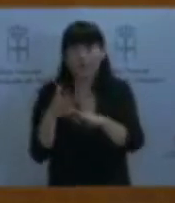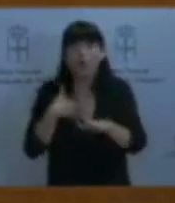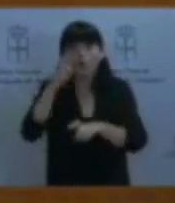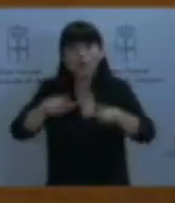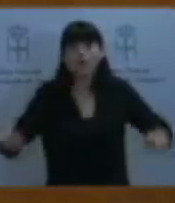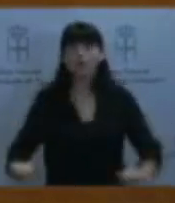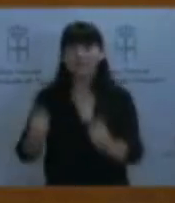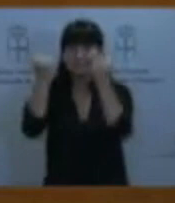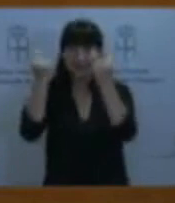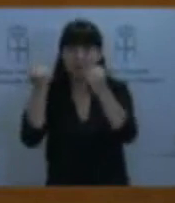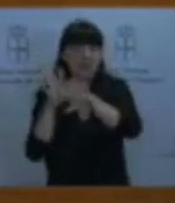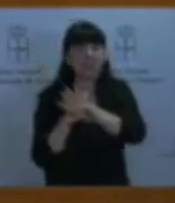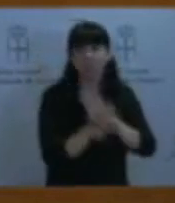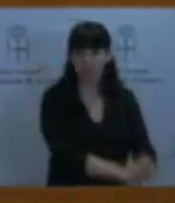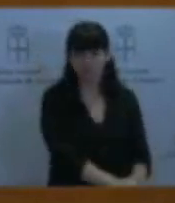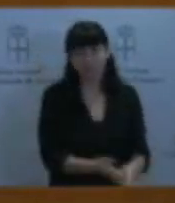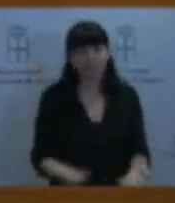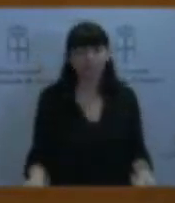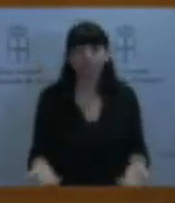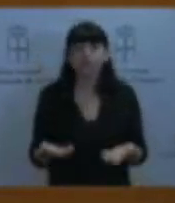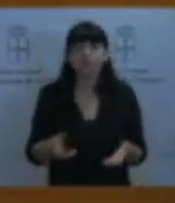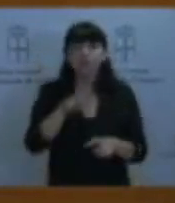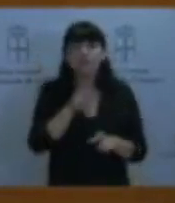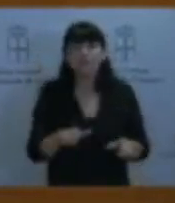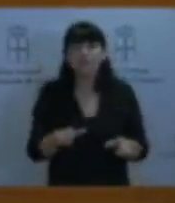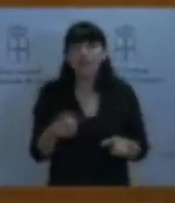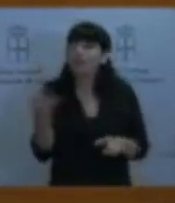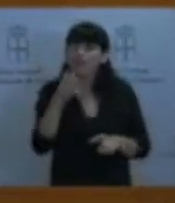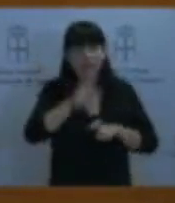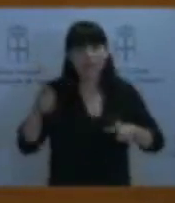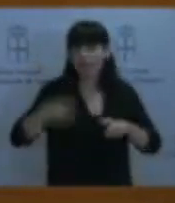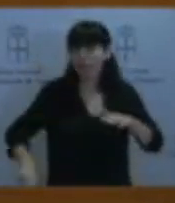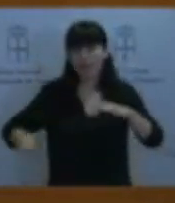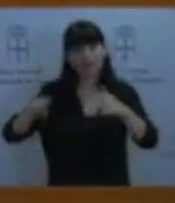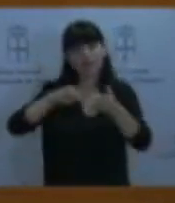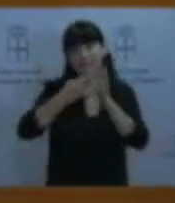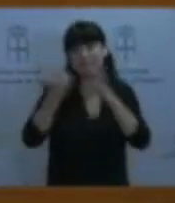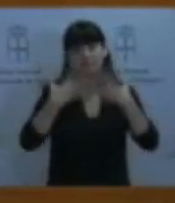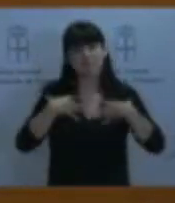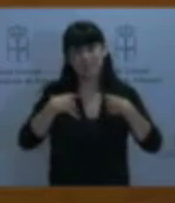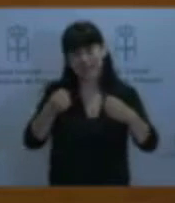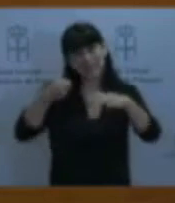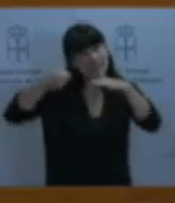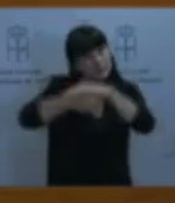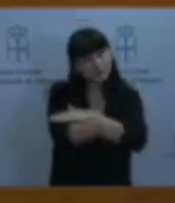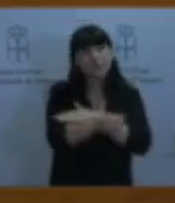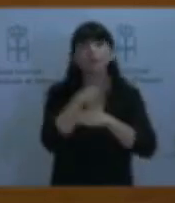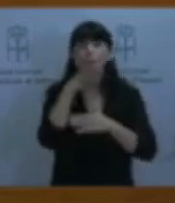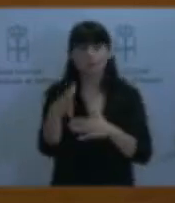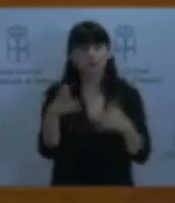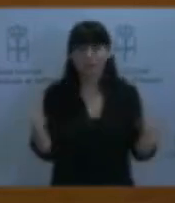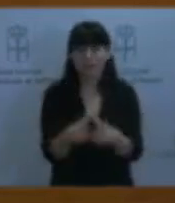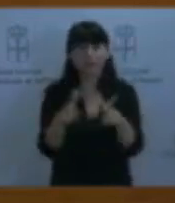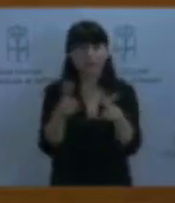quienes saben de nutrición entren en el sistema sanitario es prioritario porque mejoraría el estado de salud de la población y la